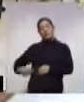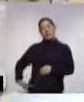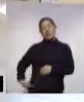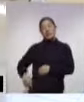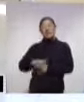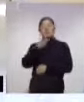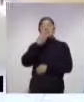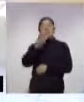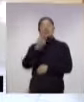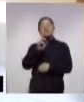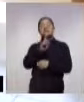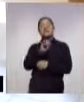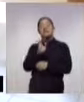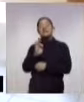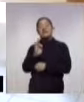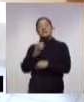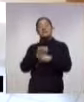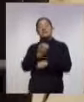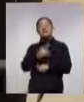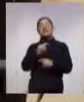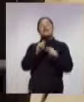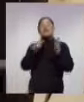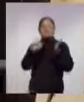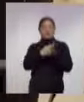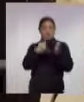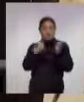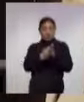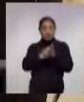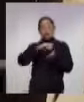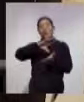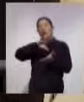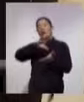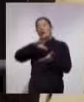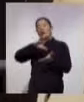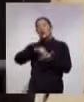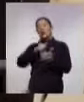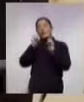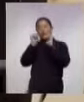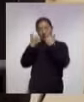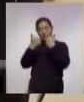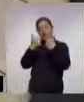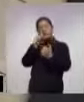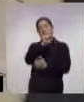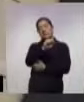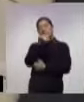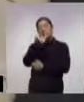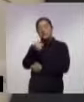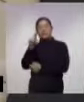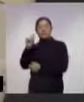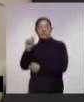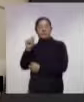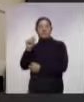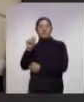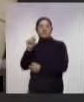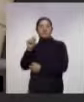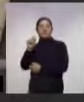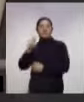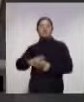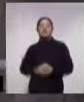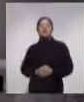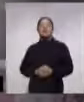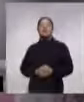el DIF estatal en Tlaxco, Calpulalpan y San Matías, Tepetomatitlán. Para Ahora Noticias, Marian